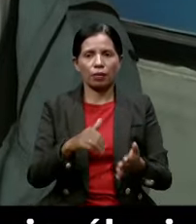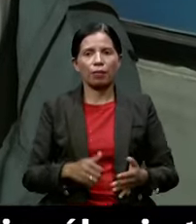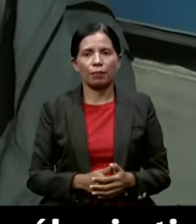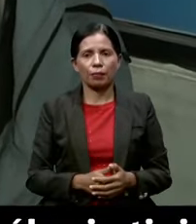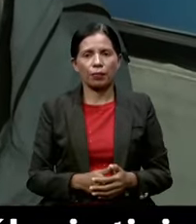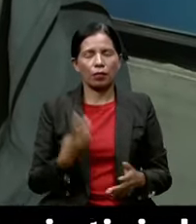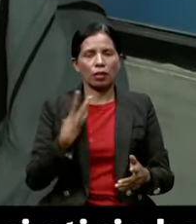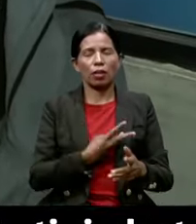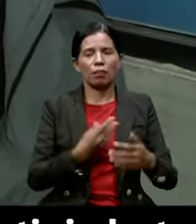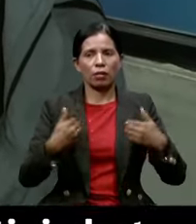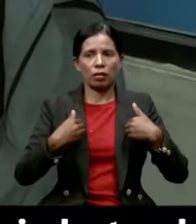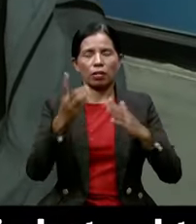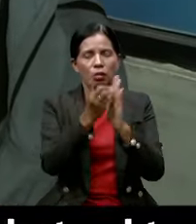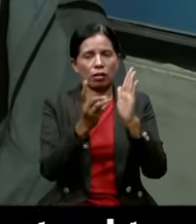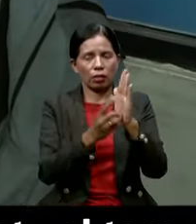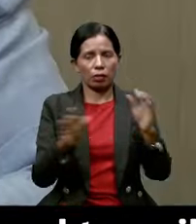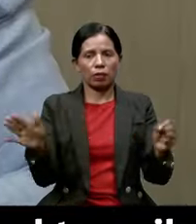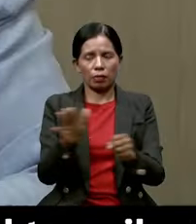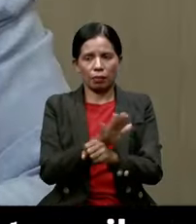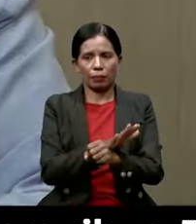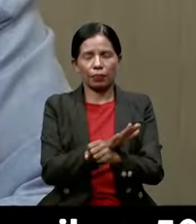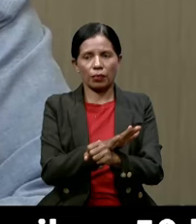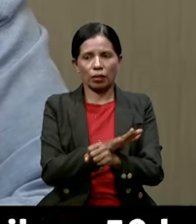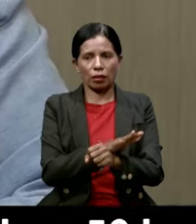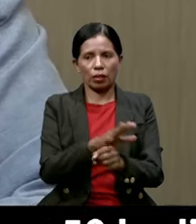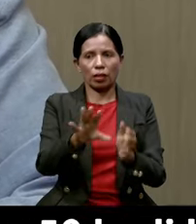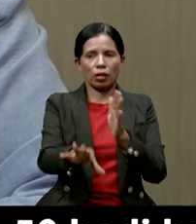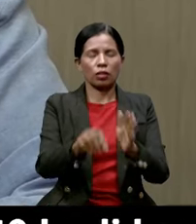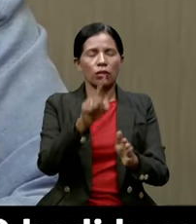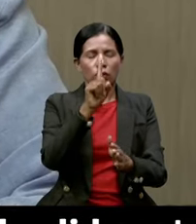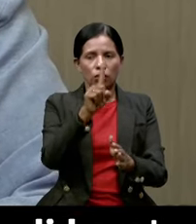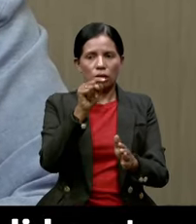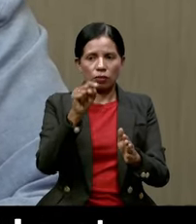sami a dados completo, ne be, por exemplo, nia etan